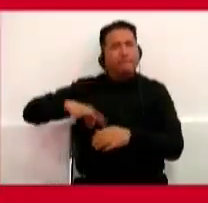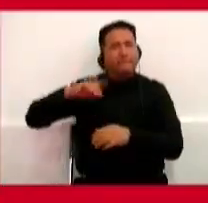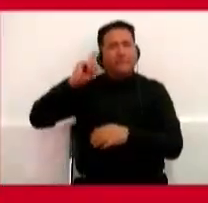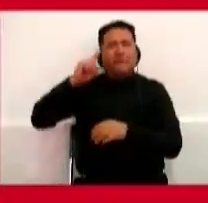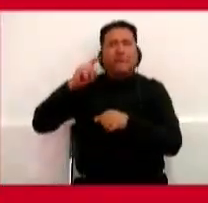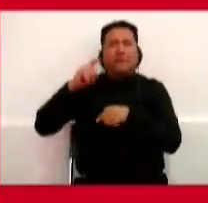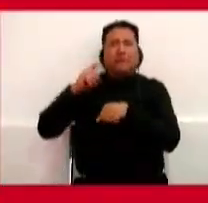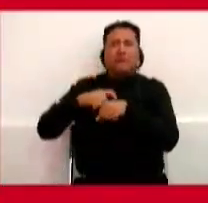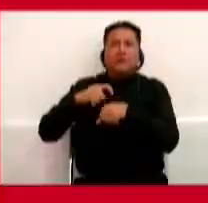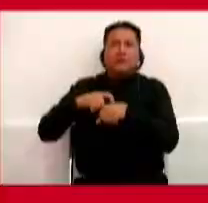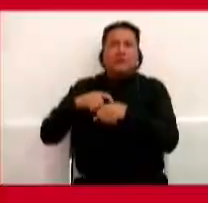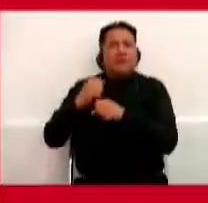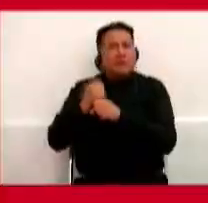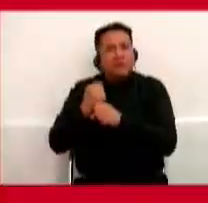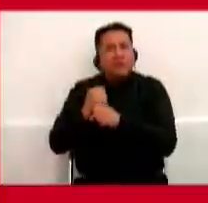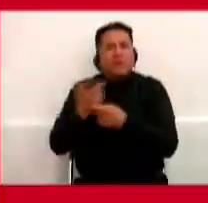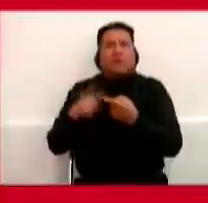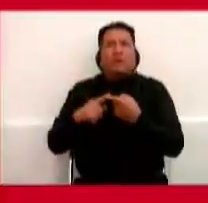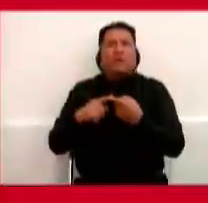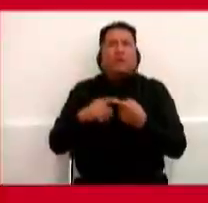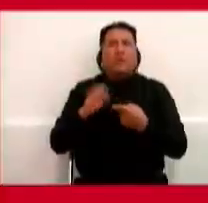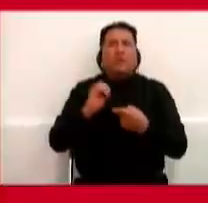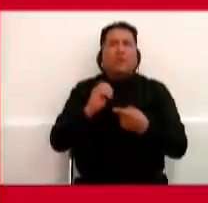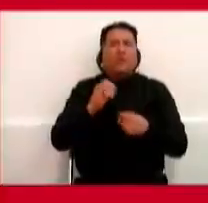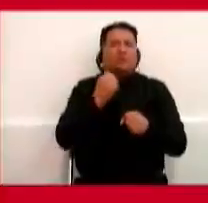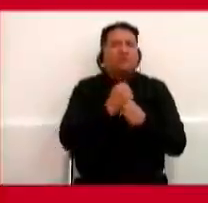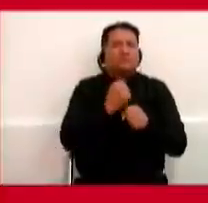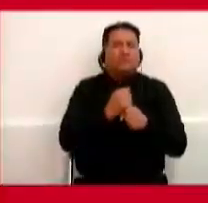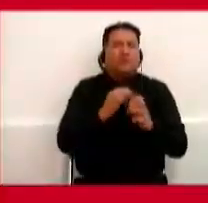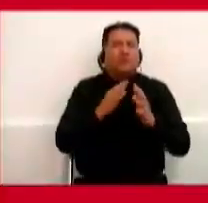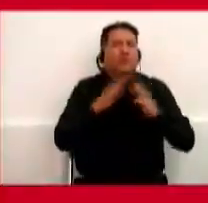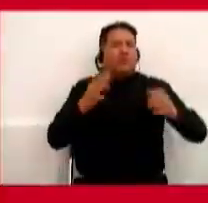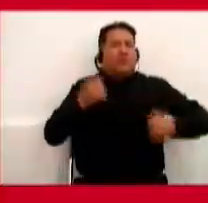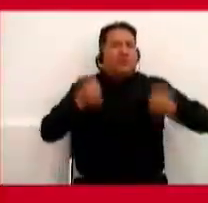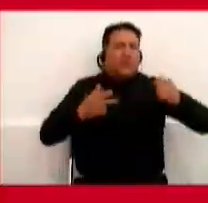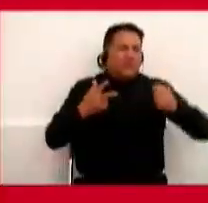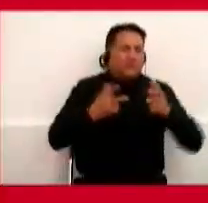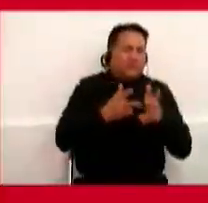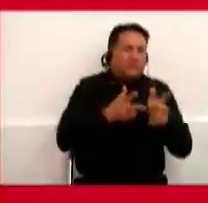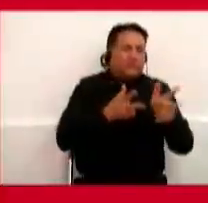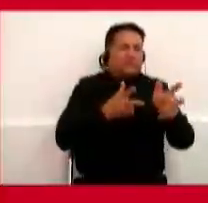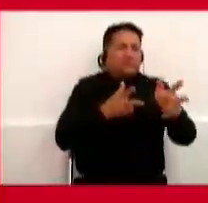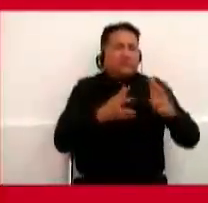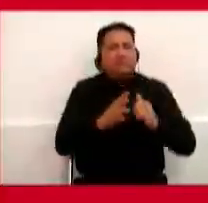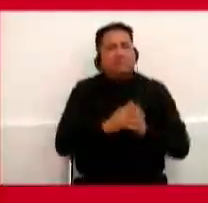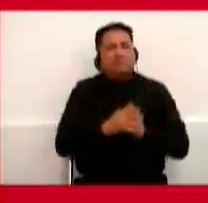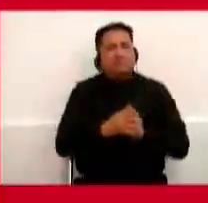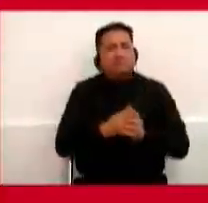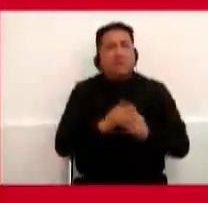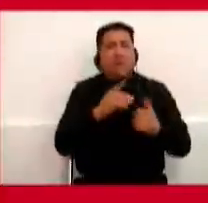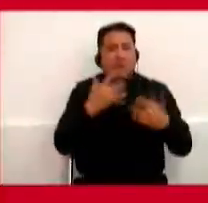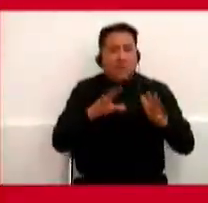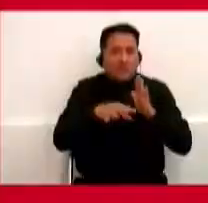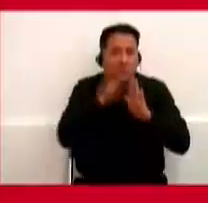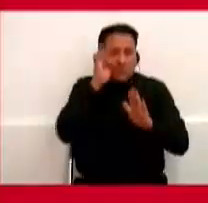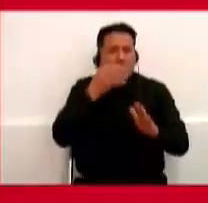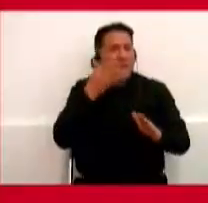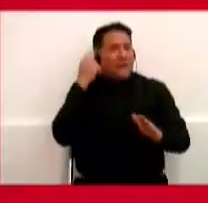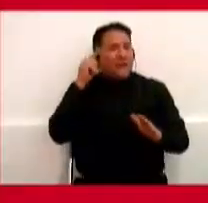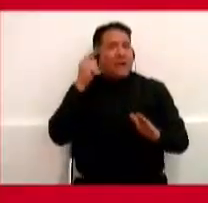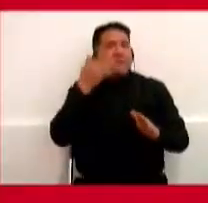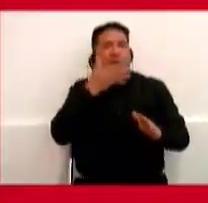promedio o disminución de costos de acarreo. Sí, básicamente lo que se ha estimado con todas estas